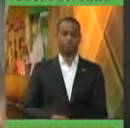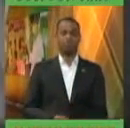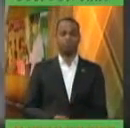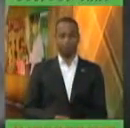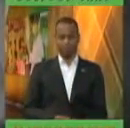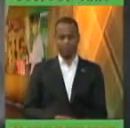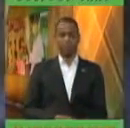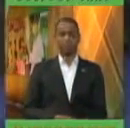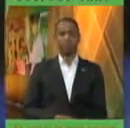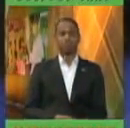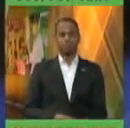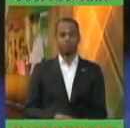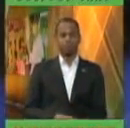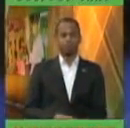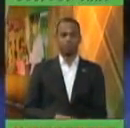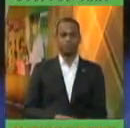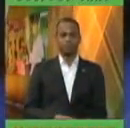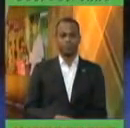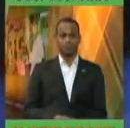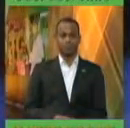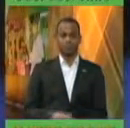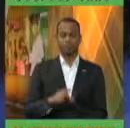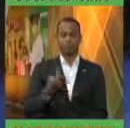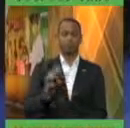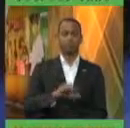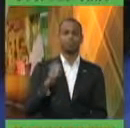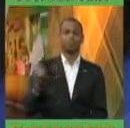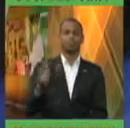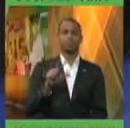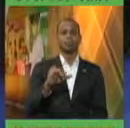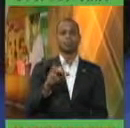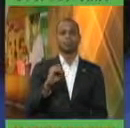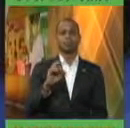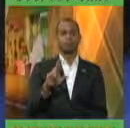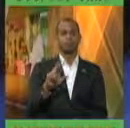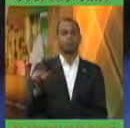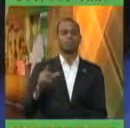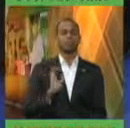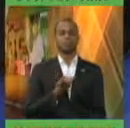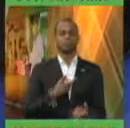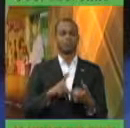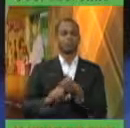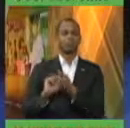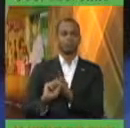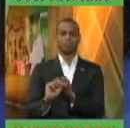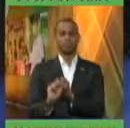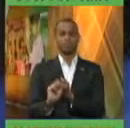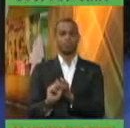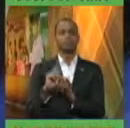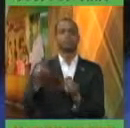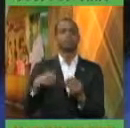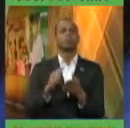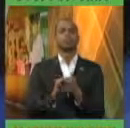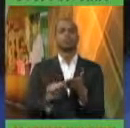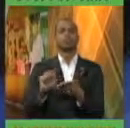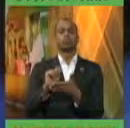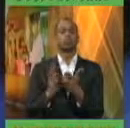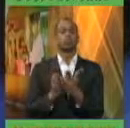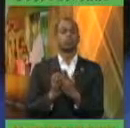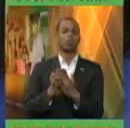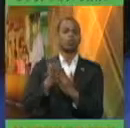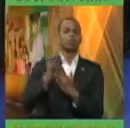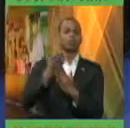alma claro realidad que es nuestro aliado en materia de turismo accesible